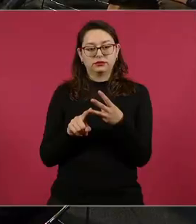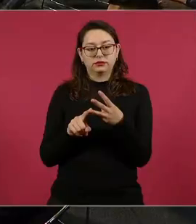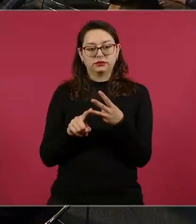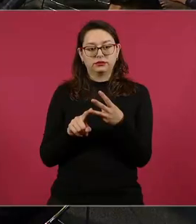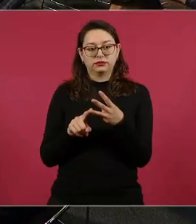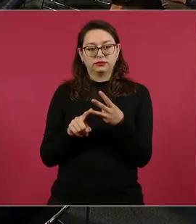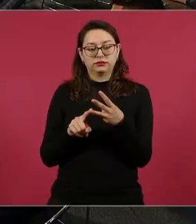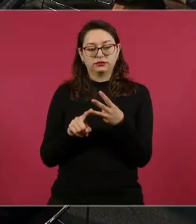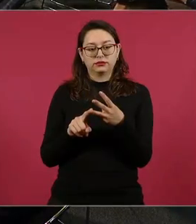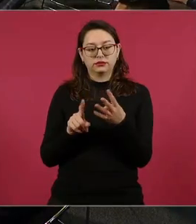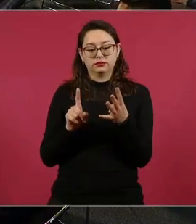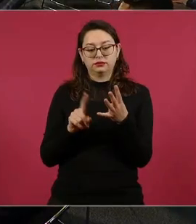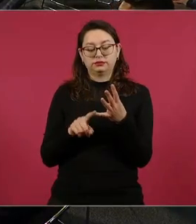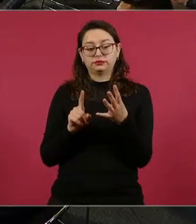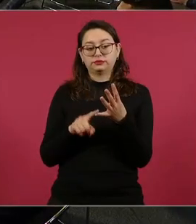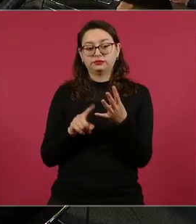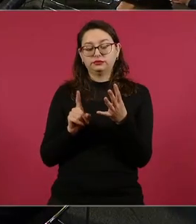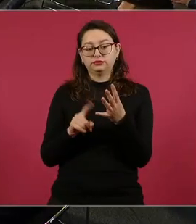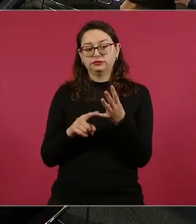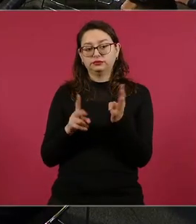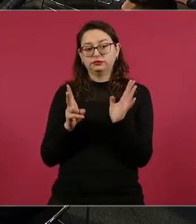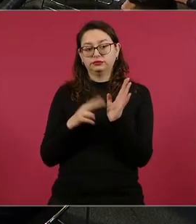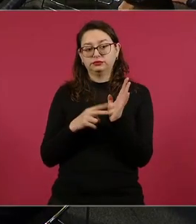eso fue el 21, y el 22